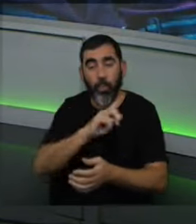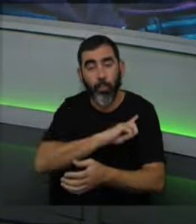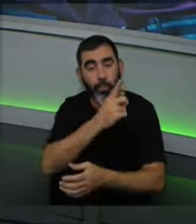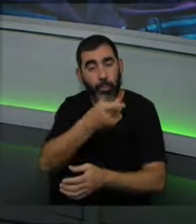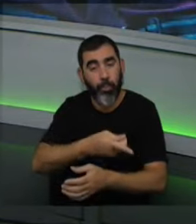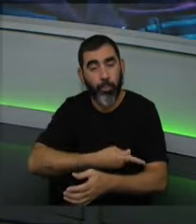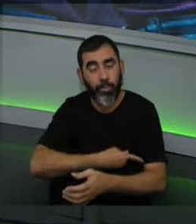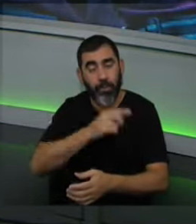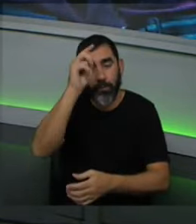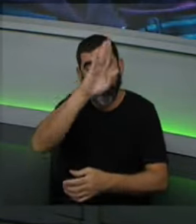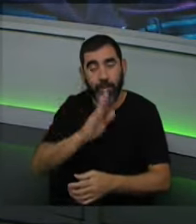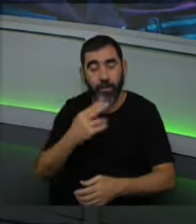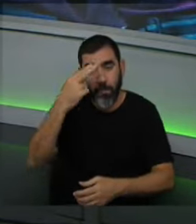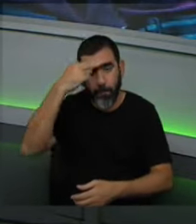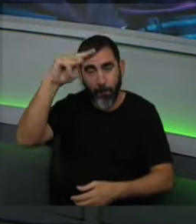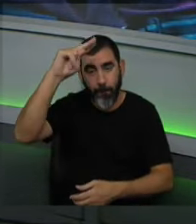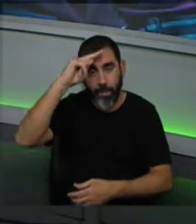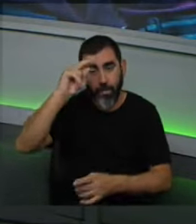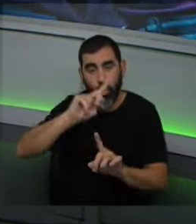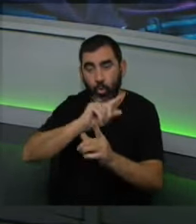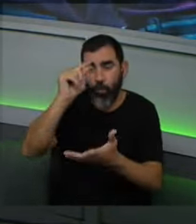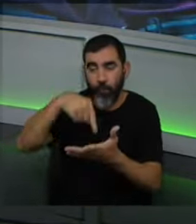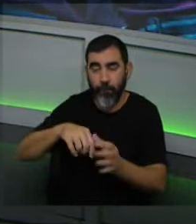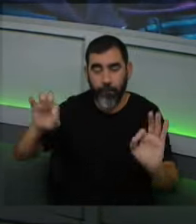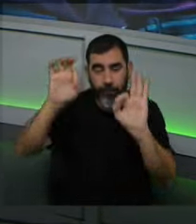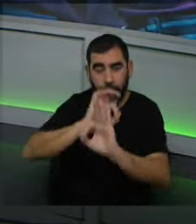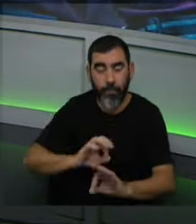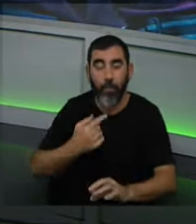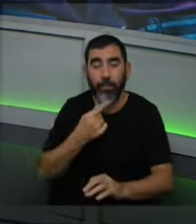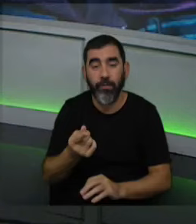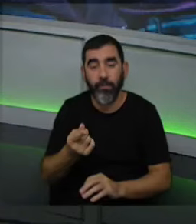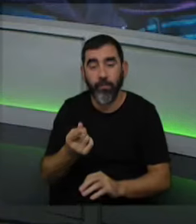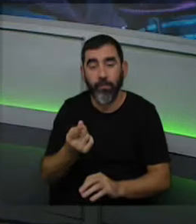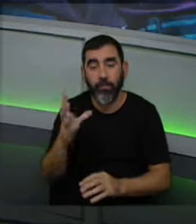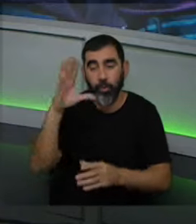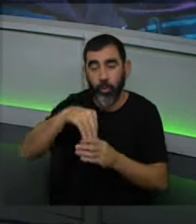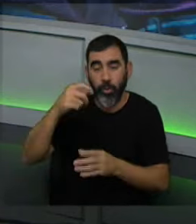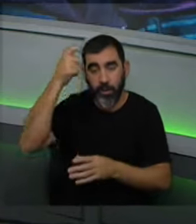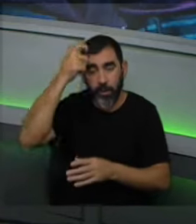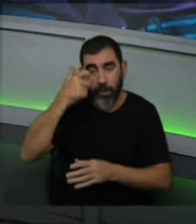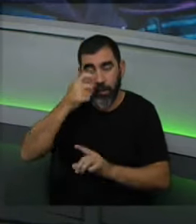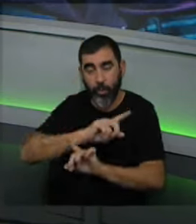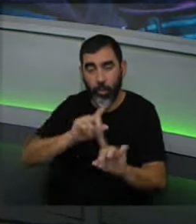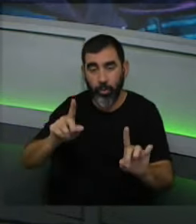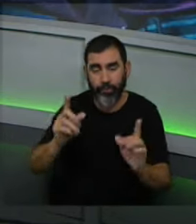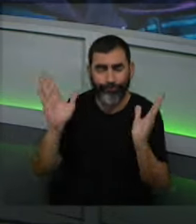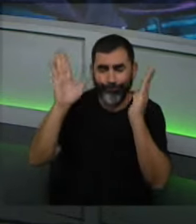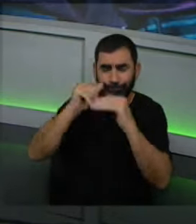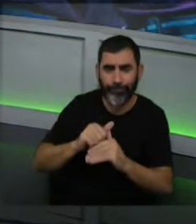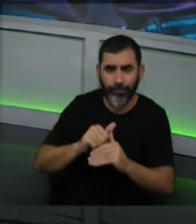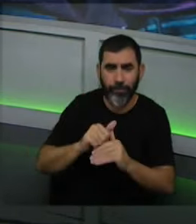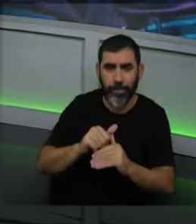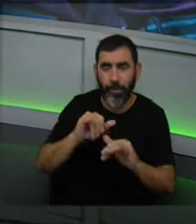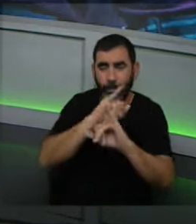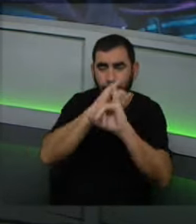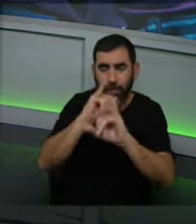regionales Brasil México no firmaron el documento por considerar que sin incluir a Rusia en este tipo de encuentros no es posible alcanzar